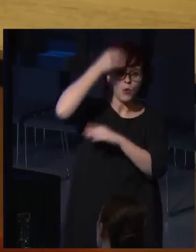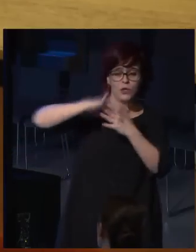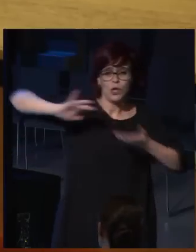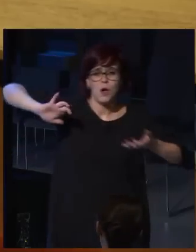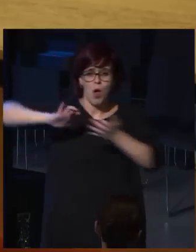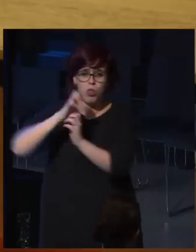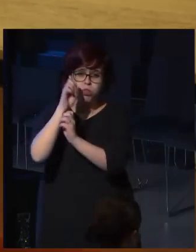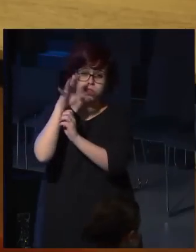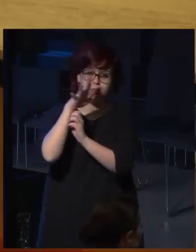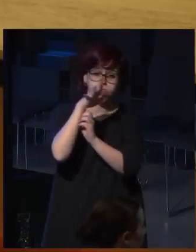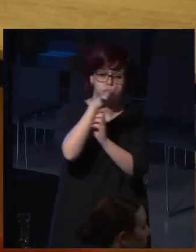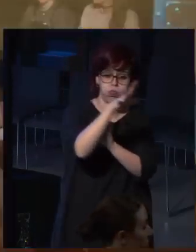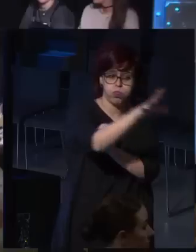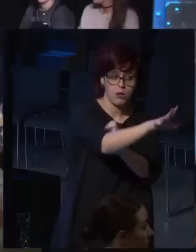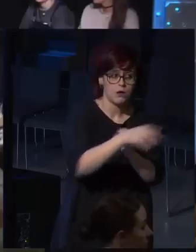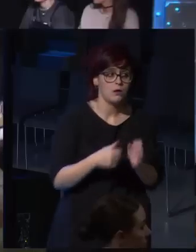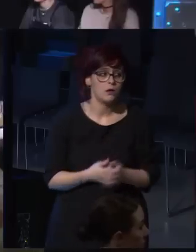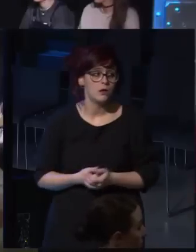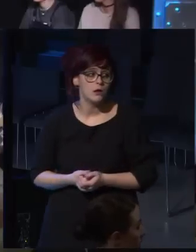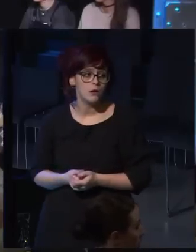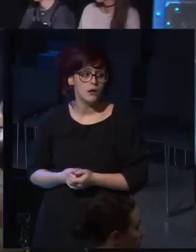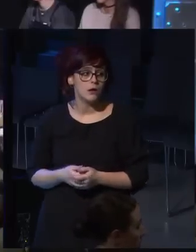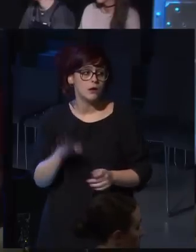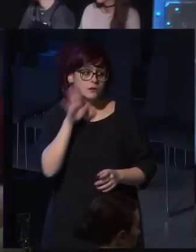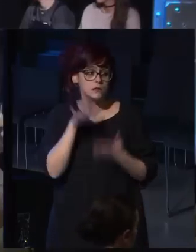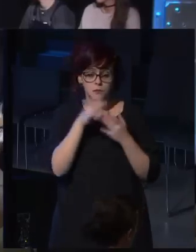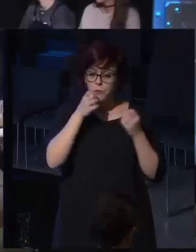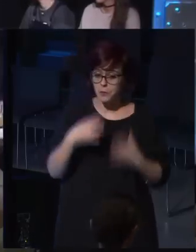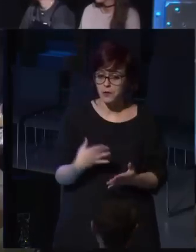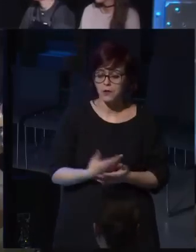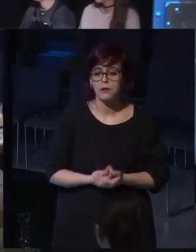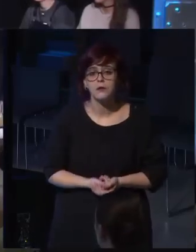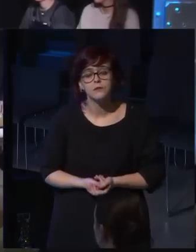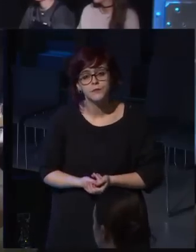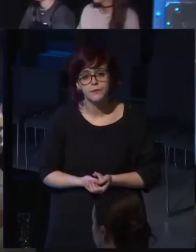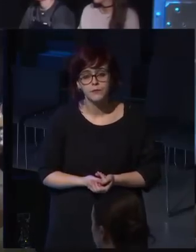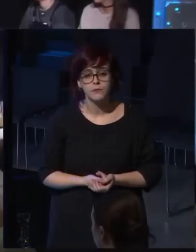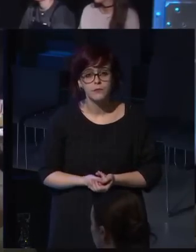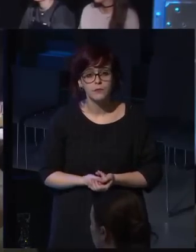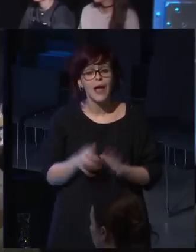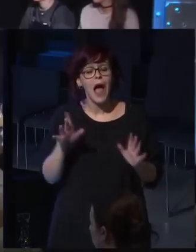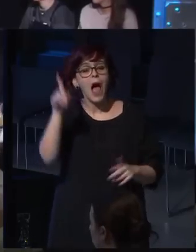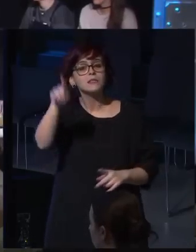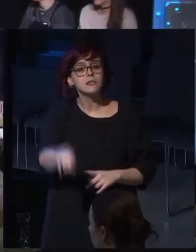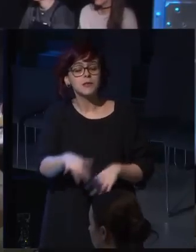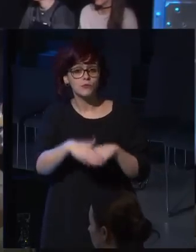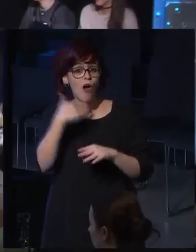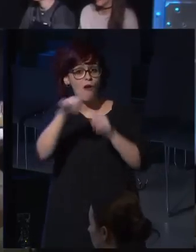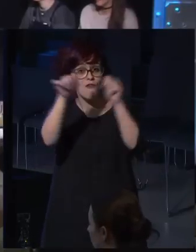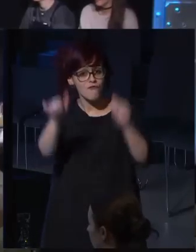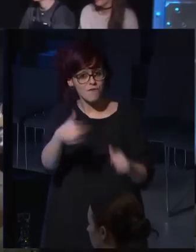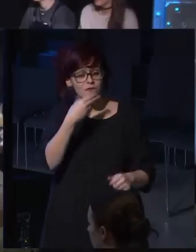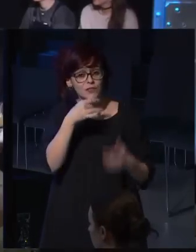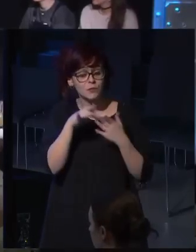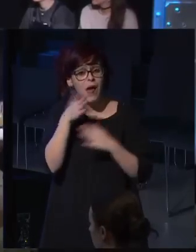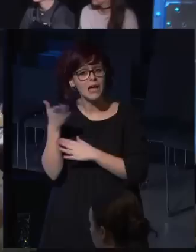del compresor en el radio. Pues entonces está bien, ¿no? De hecho, creo que una buena manera